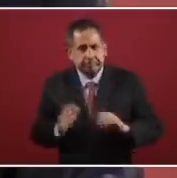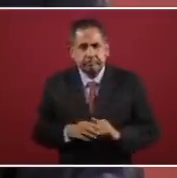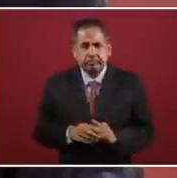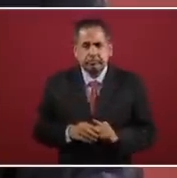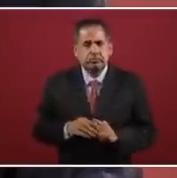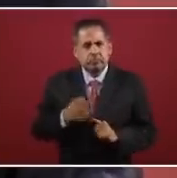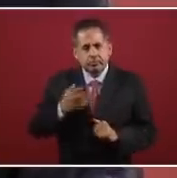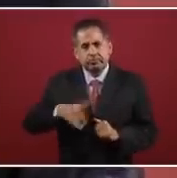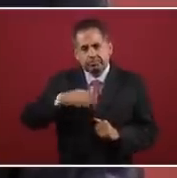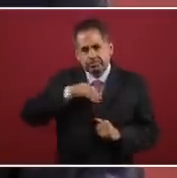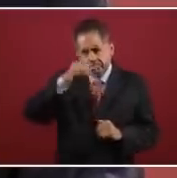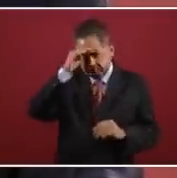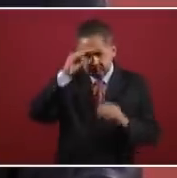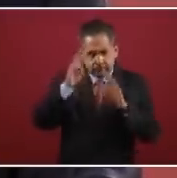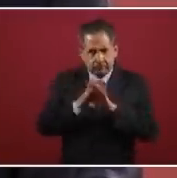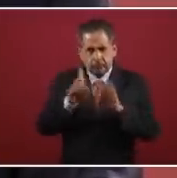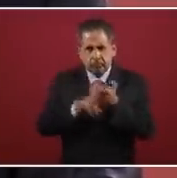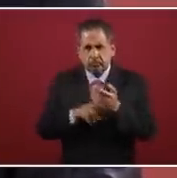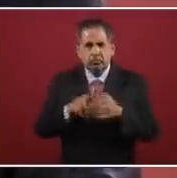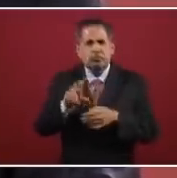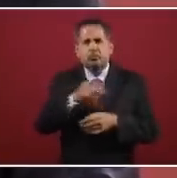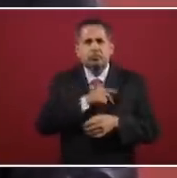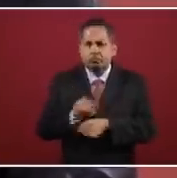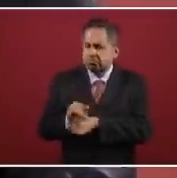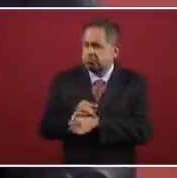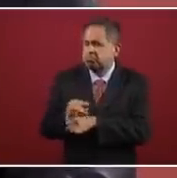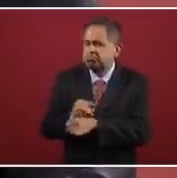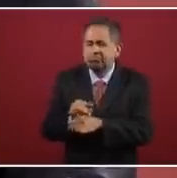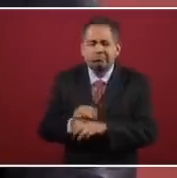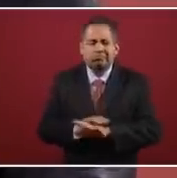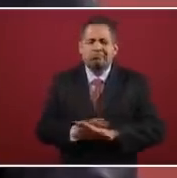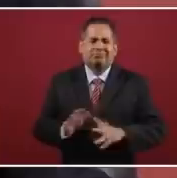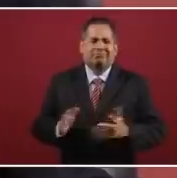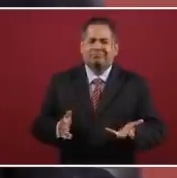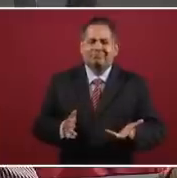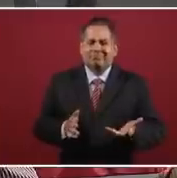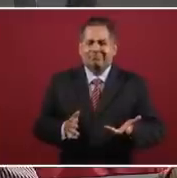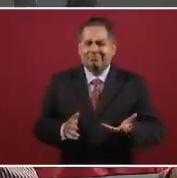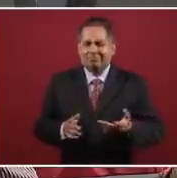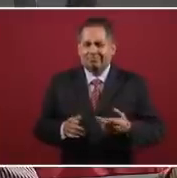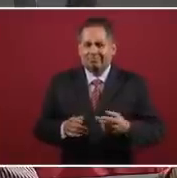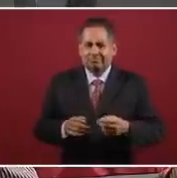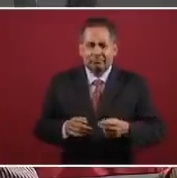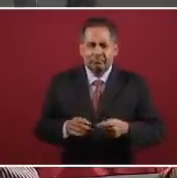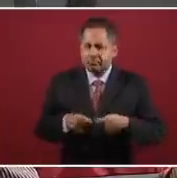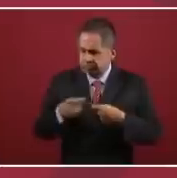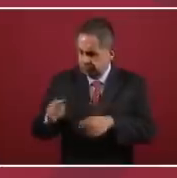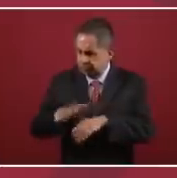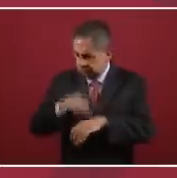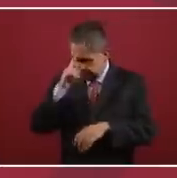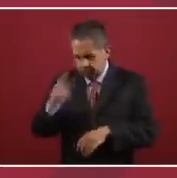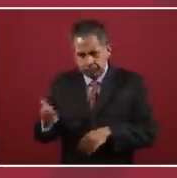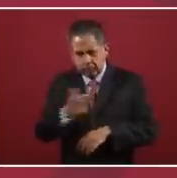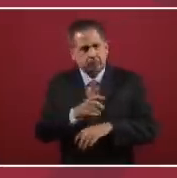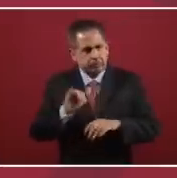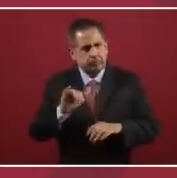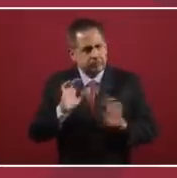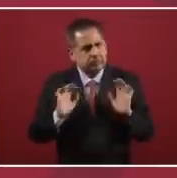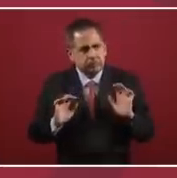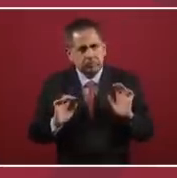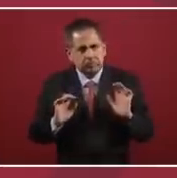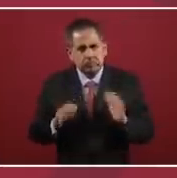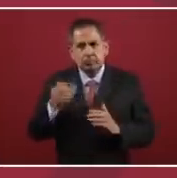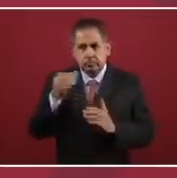Estamos buscando incluso que no haya inspectores, dar facilidades. Sí,